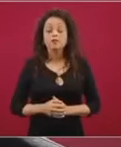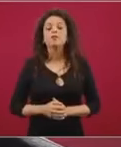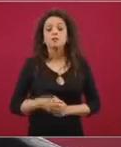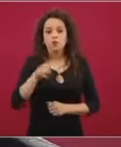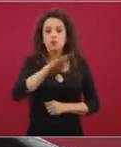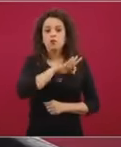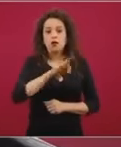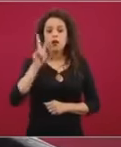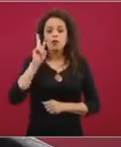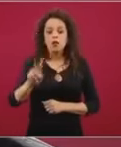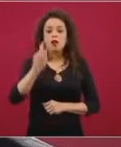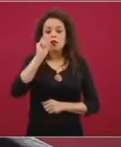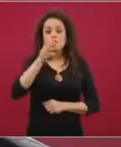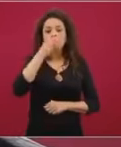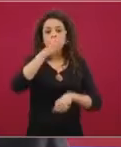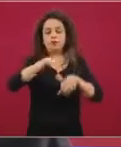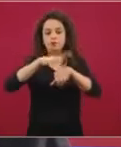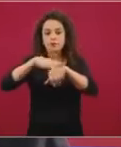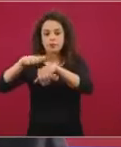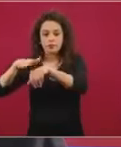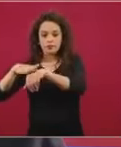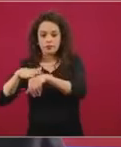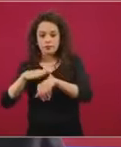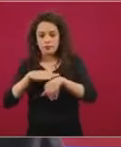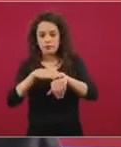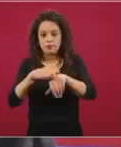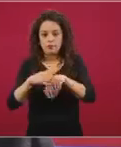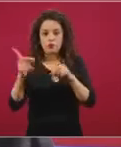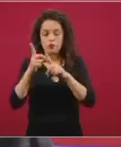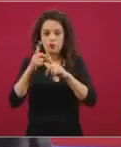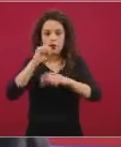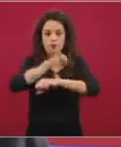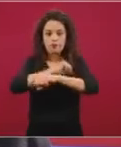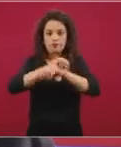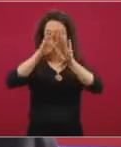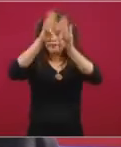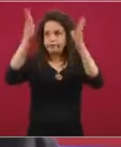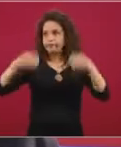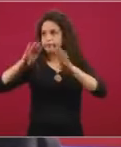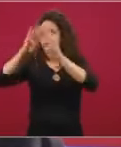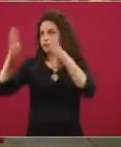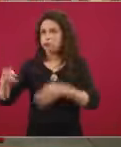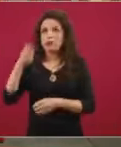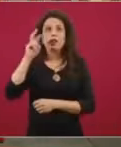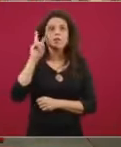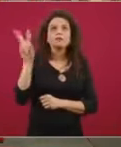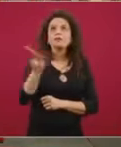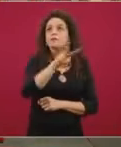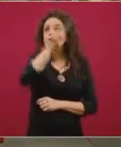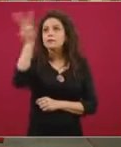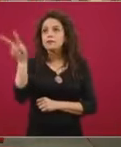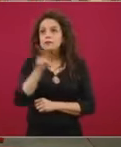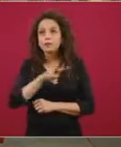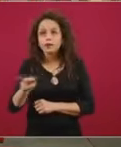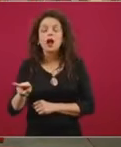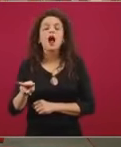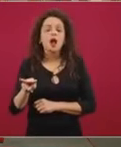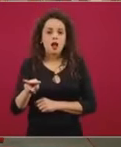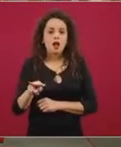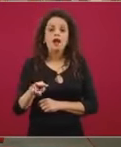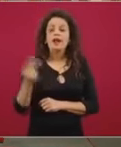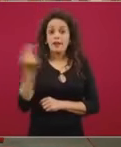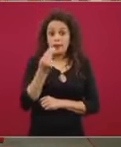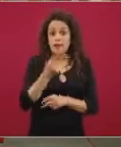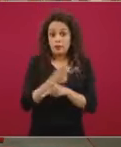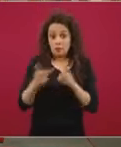los anuncios que están en las ventanales de estas tiendas, donde se ven los productos que deberían tener etiquetado